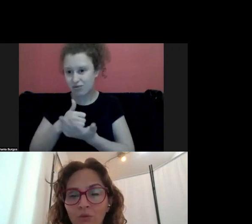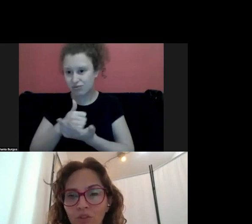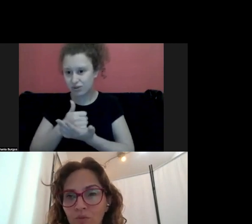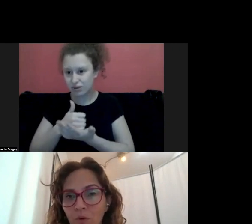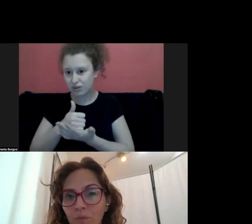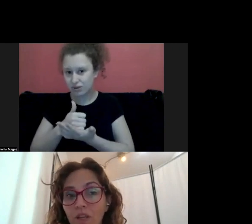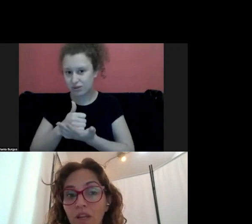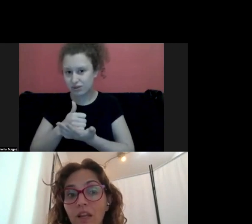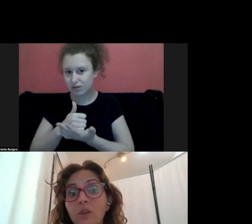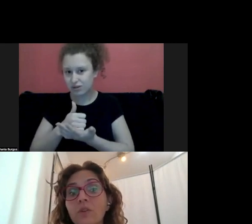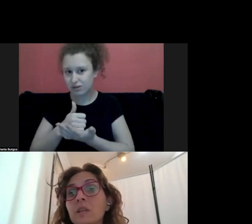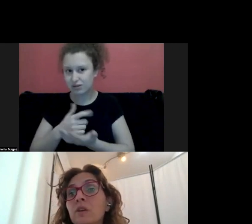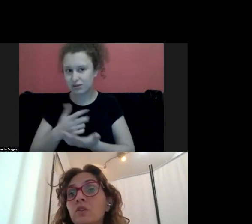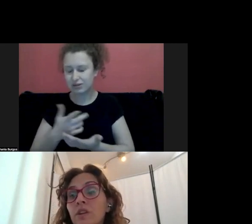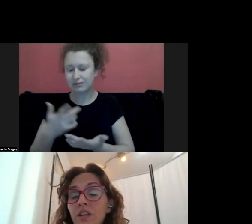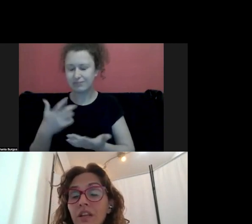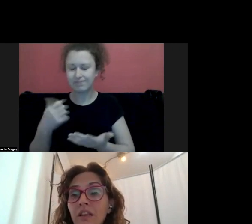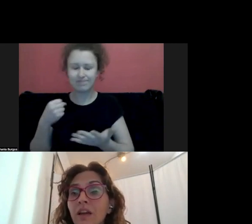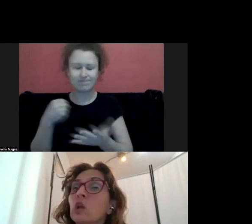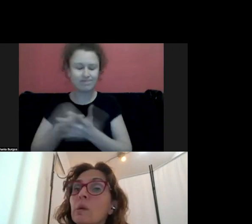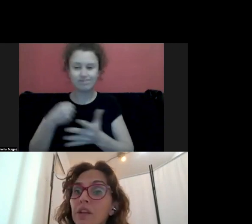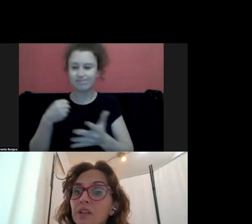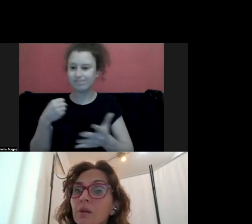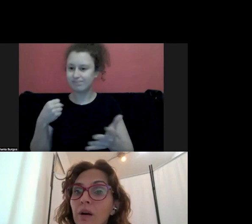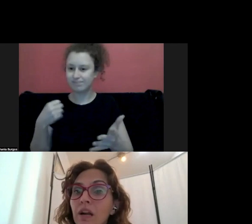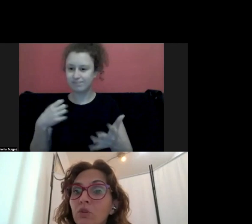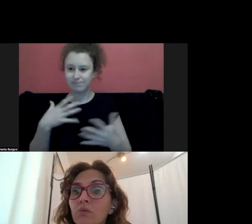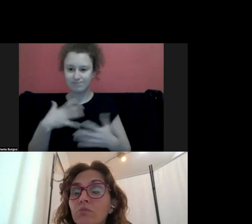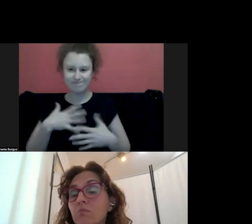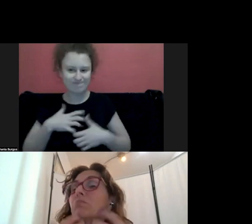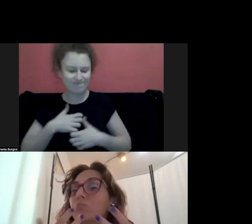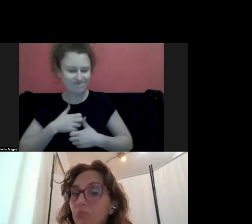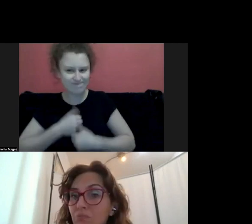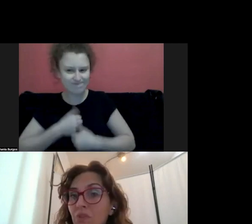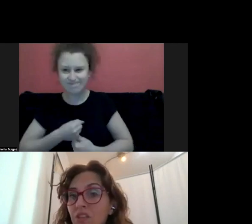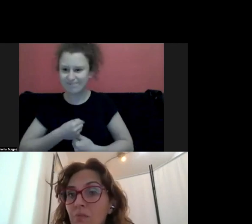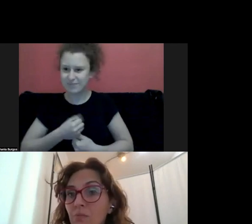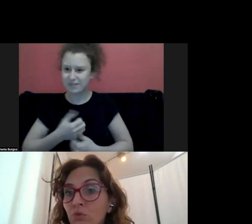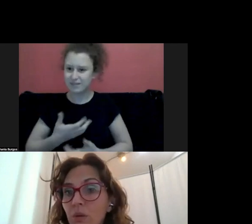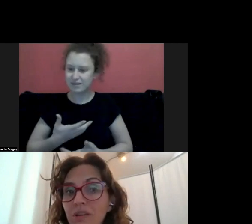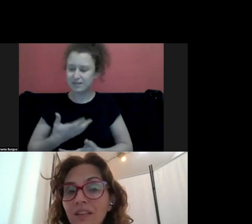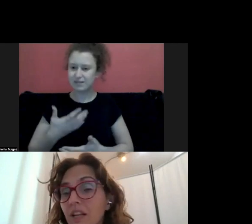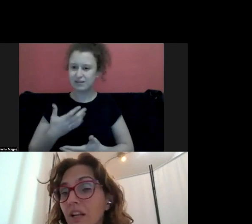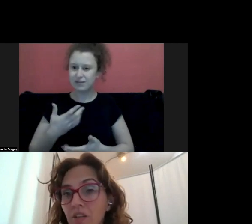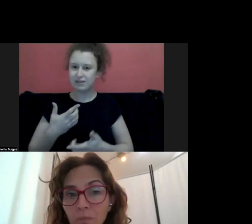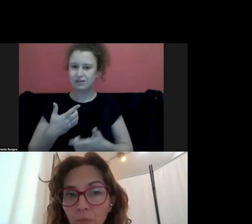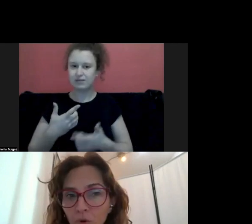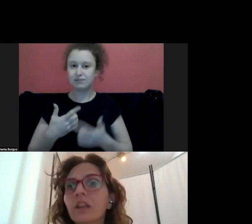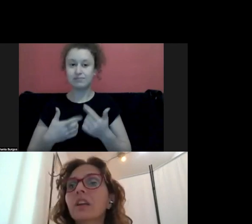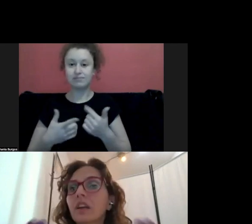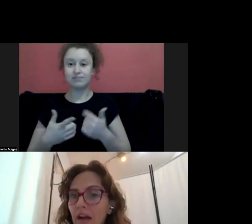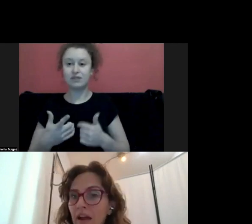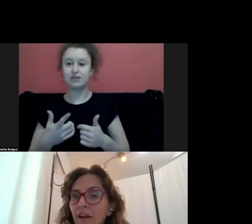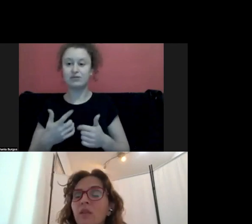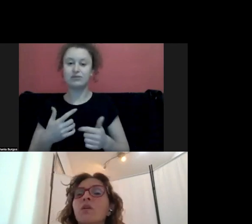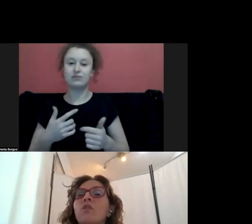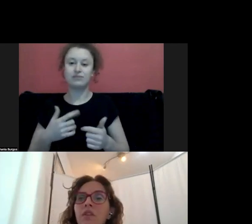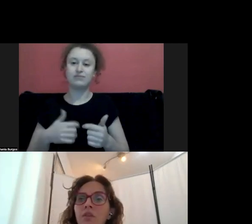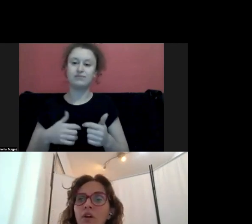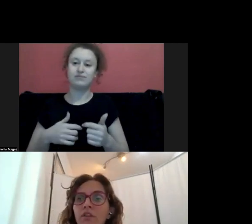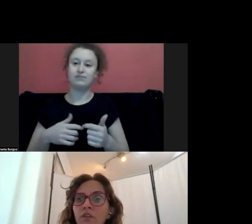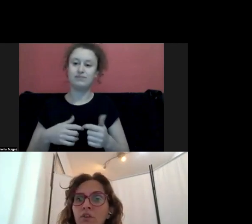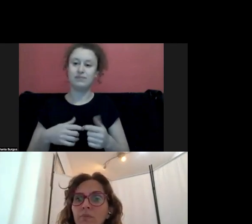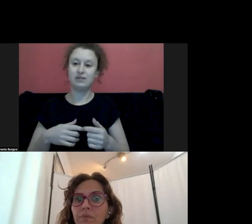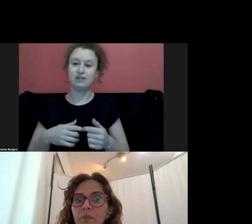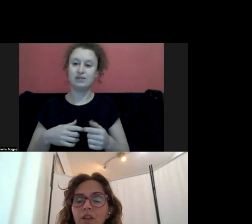nada de autismo. Entonces, las personas que quizá no viven ese impacto, desde mi punto de vista, tiene que ser porque han recibido ya